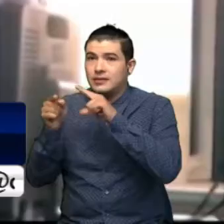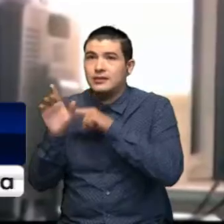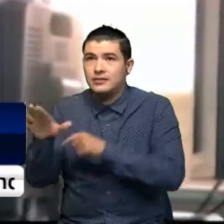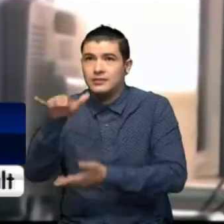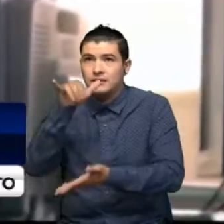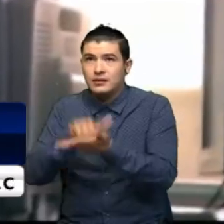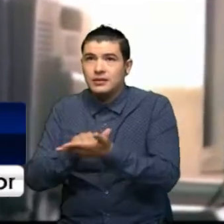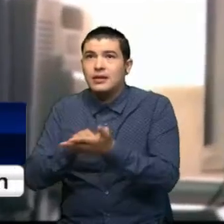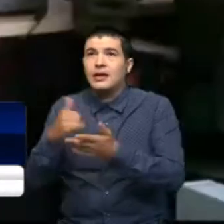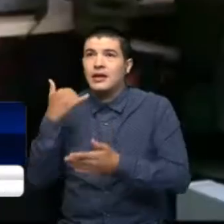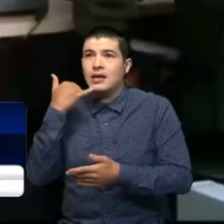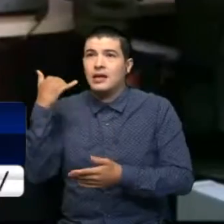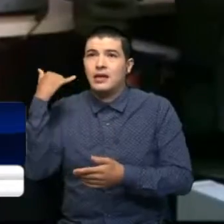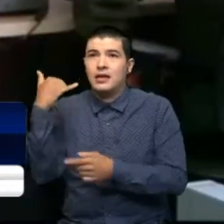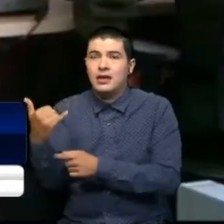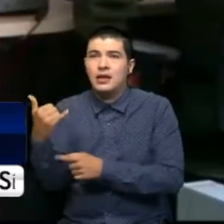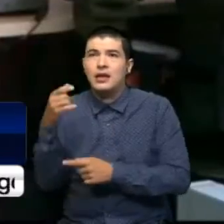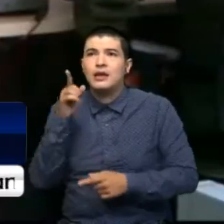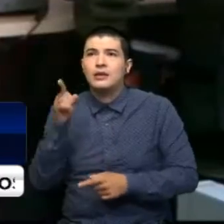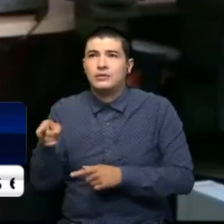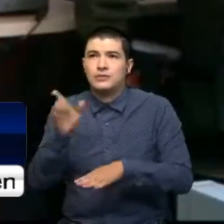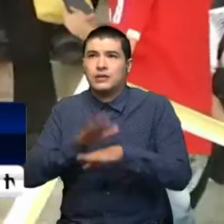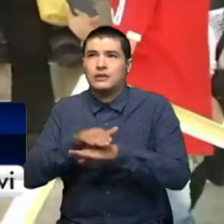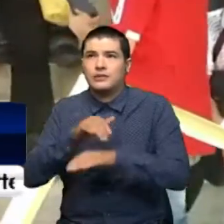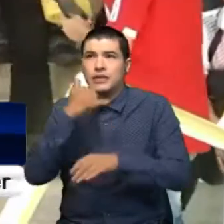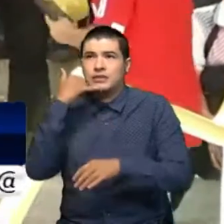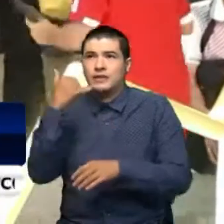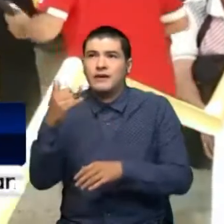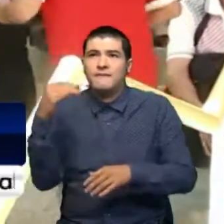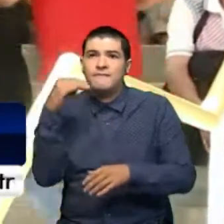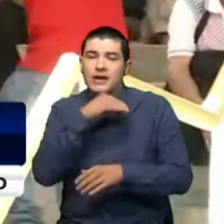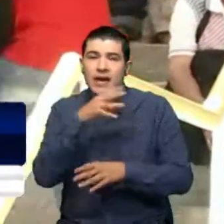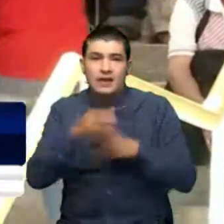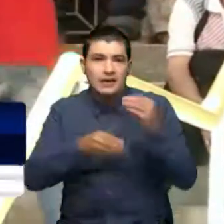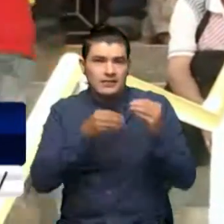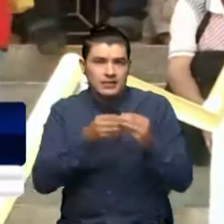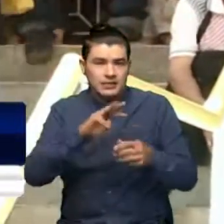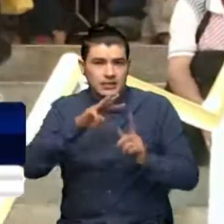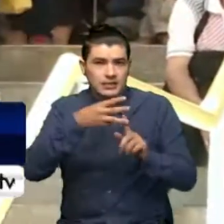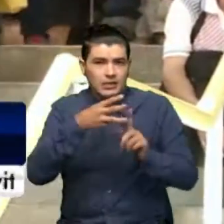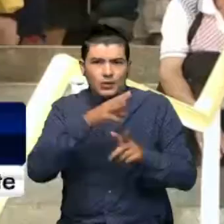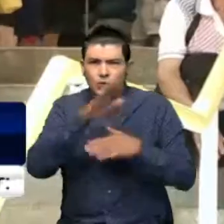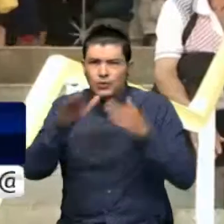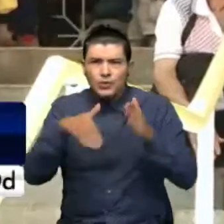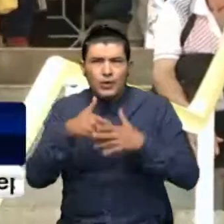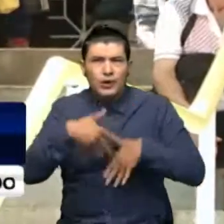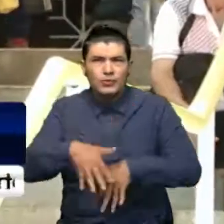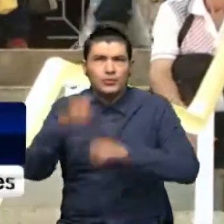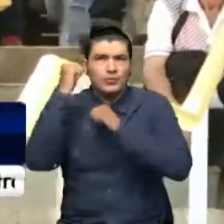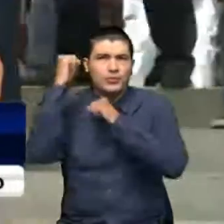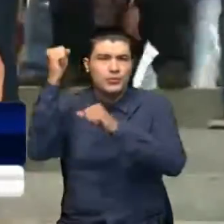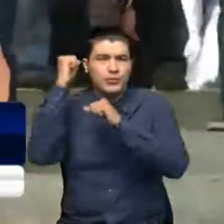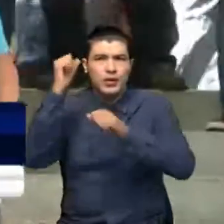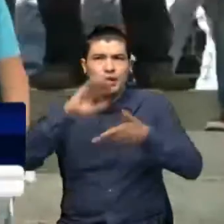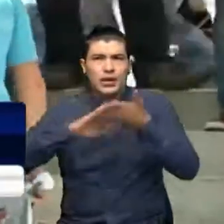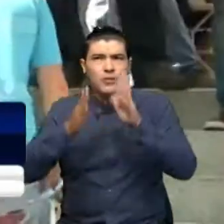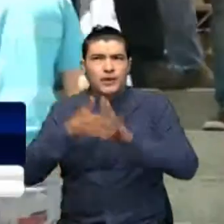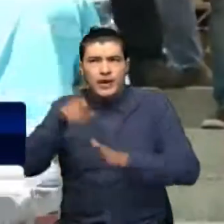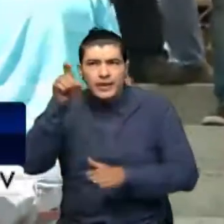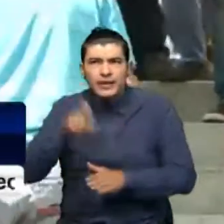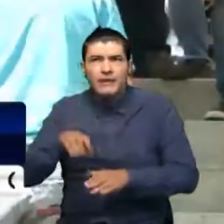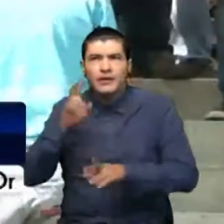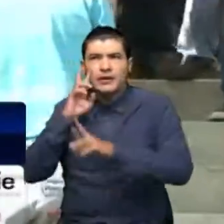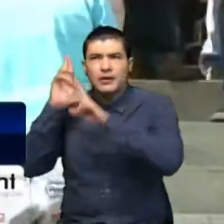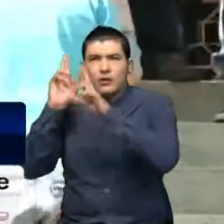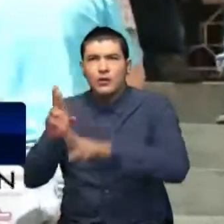de cobro de la línea de teléfono donde se generó la llamada tercero todas las protestas que quiere hacer la comunidad deben tener el visto bueno del alcalde